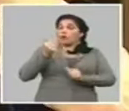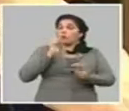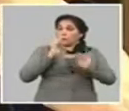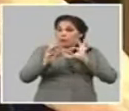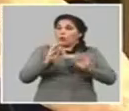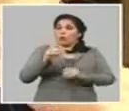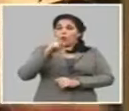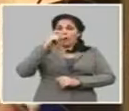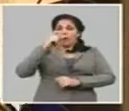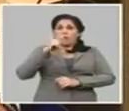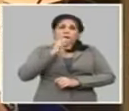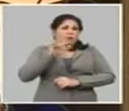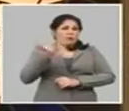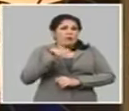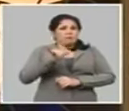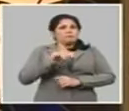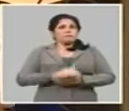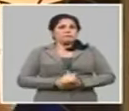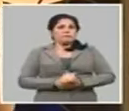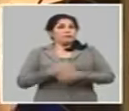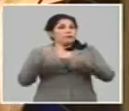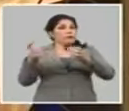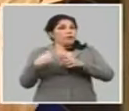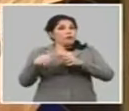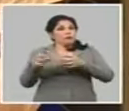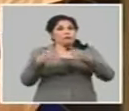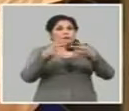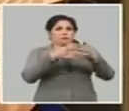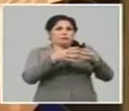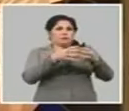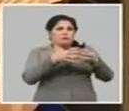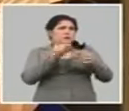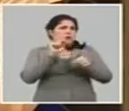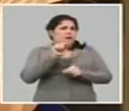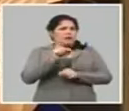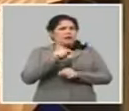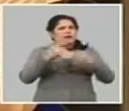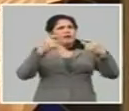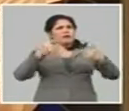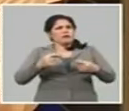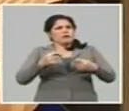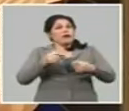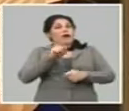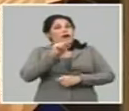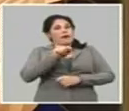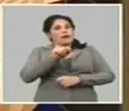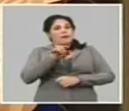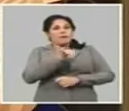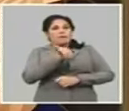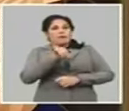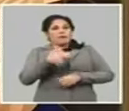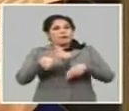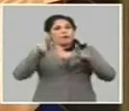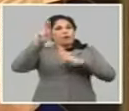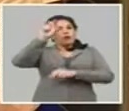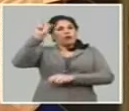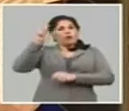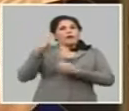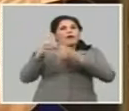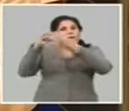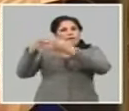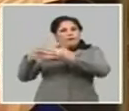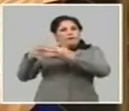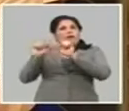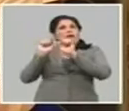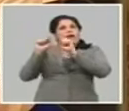ahora hay un grupo vinculado a este tema se tomó la decisión de habilitar los los centros para el aislamiento de todas las